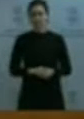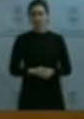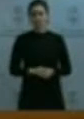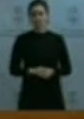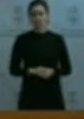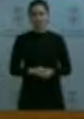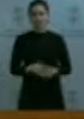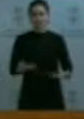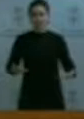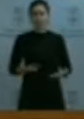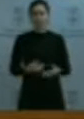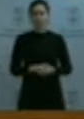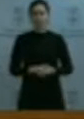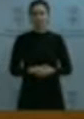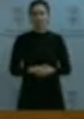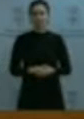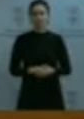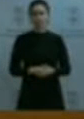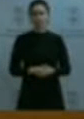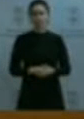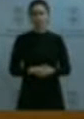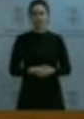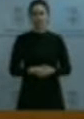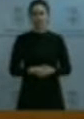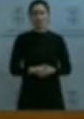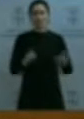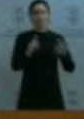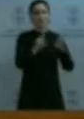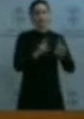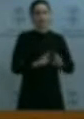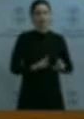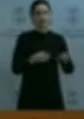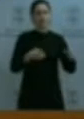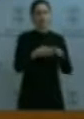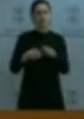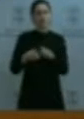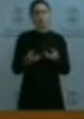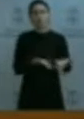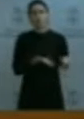y entidades y grupos se han ofrecido rápidamente a ayudar y tal,